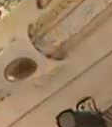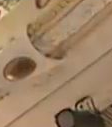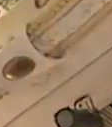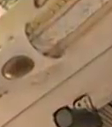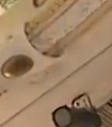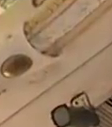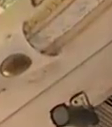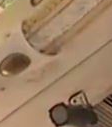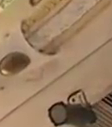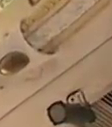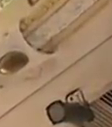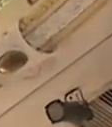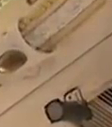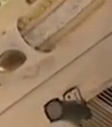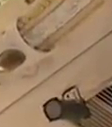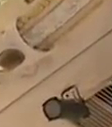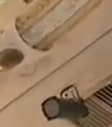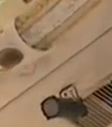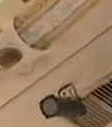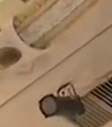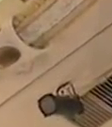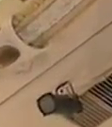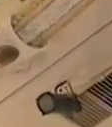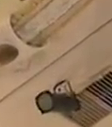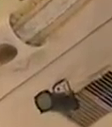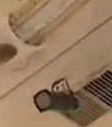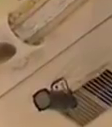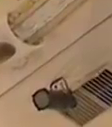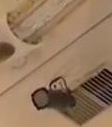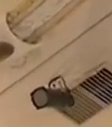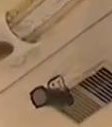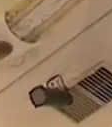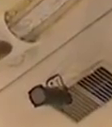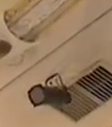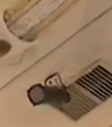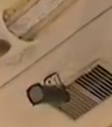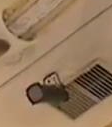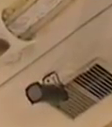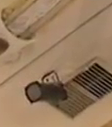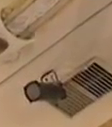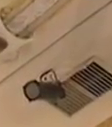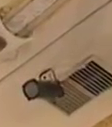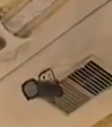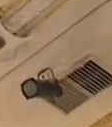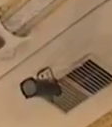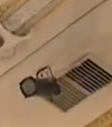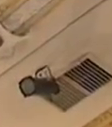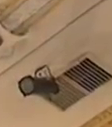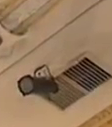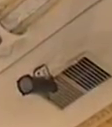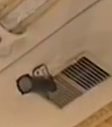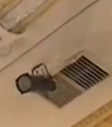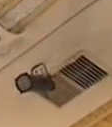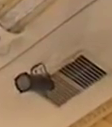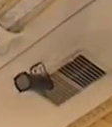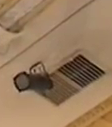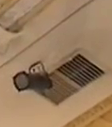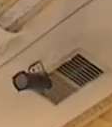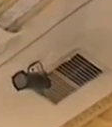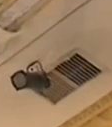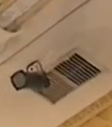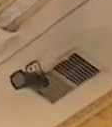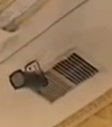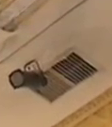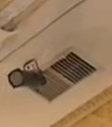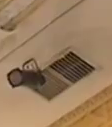destacó los grandes aportes realizados por el país a partir de la declaración del territorio del arco minero. A su